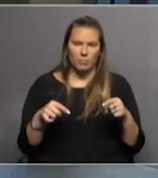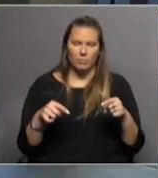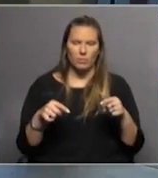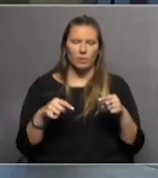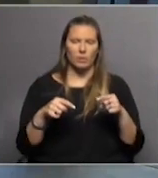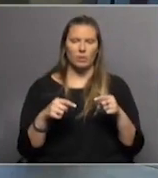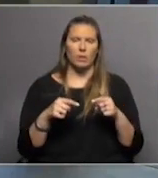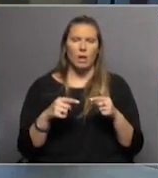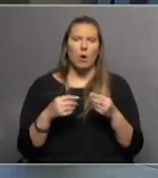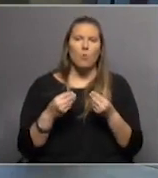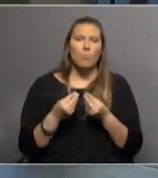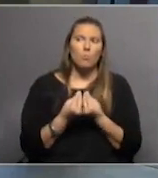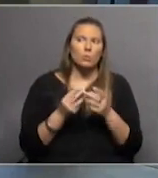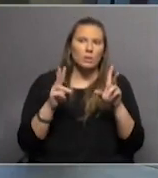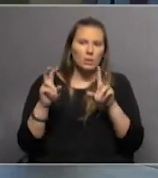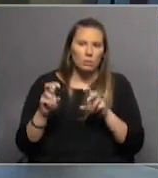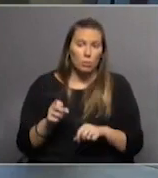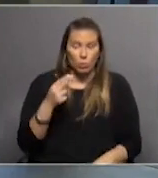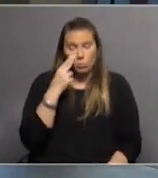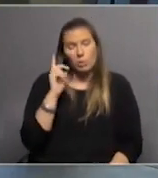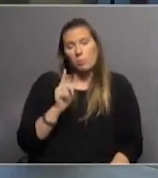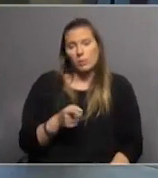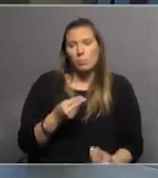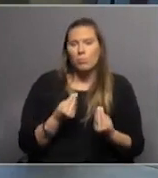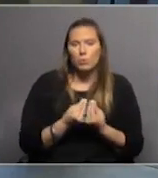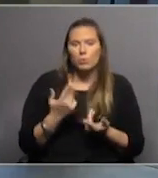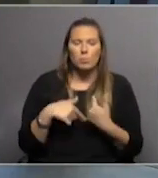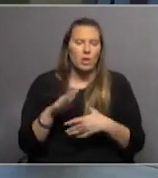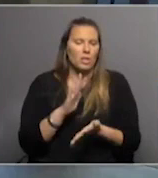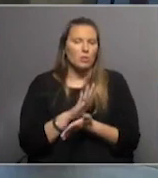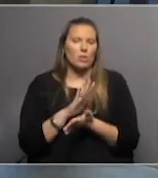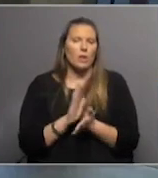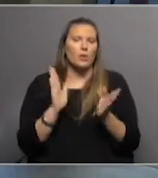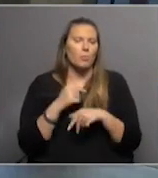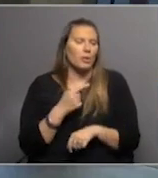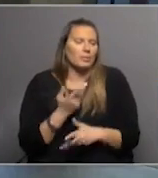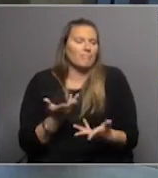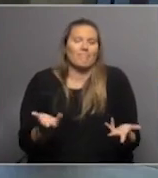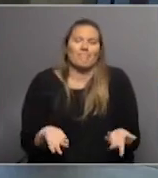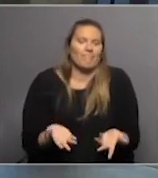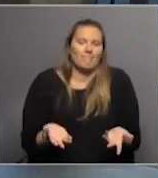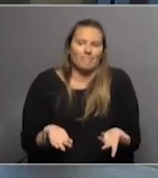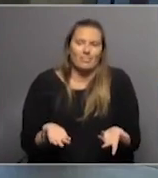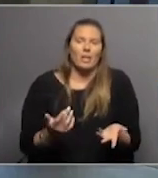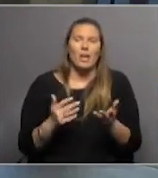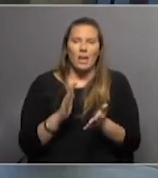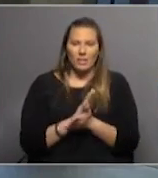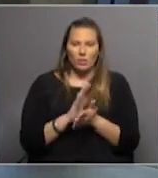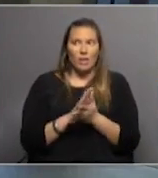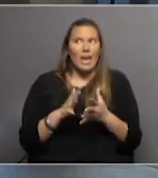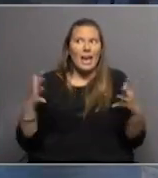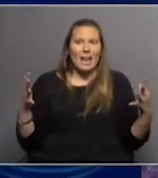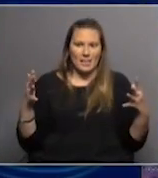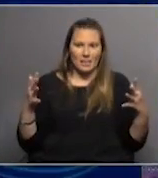La sobreabundancia de títulos es un problema, pero las editoriales no pueden contra eso. Sobre todo las editoriales